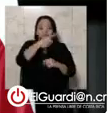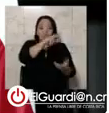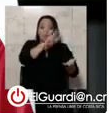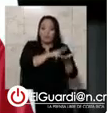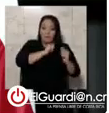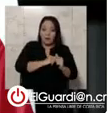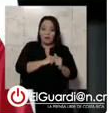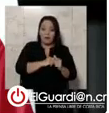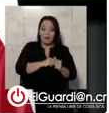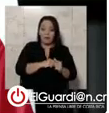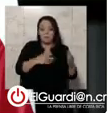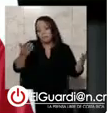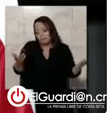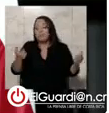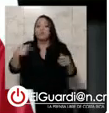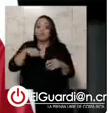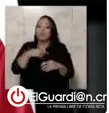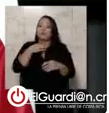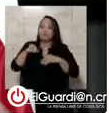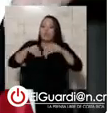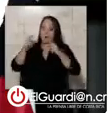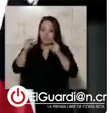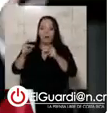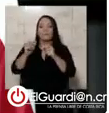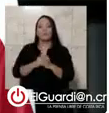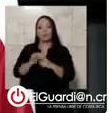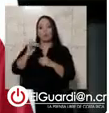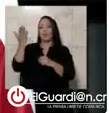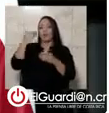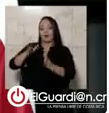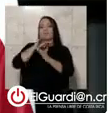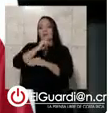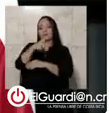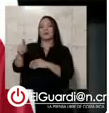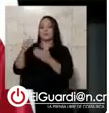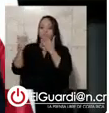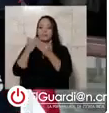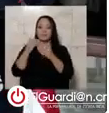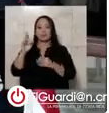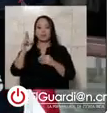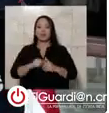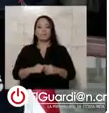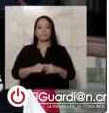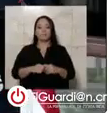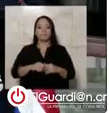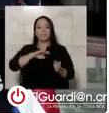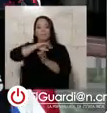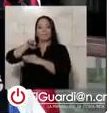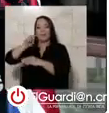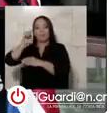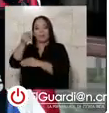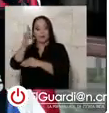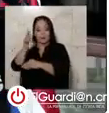si aprueban, nosotros nos vamos a mover tan rápido como nos movemos en Cambronero. Muchas gracias, don Rodrigo. Edgar Chinchilla,